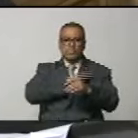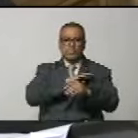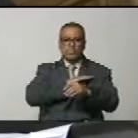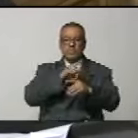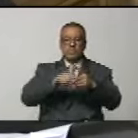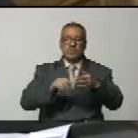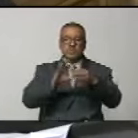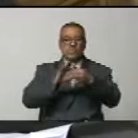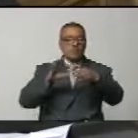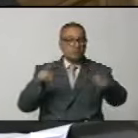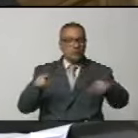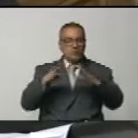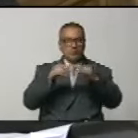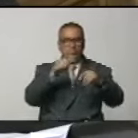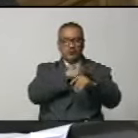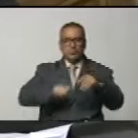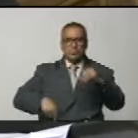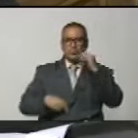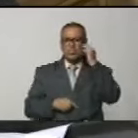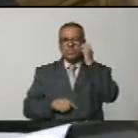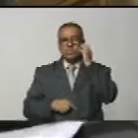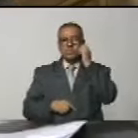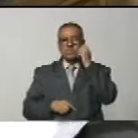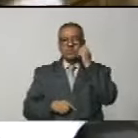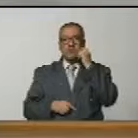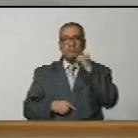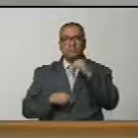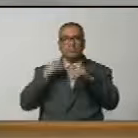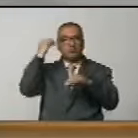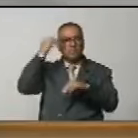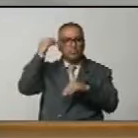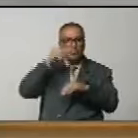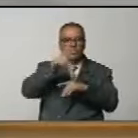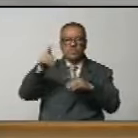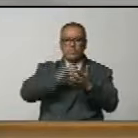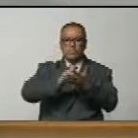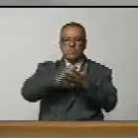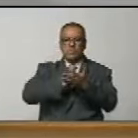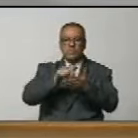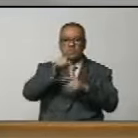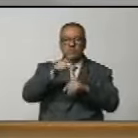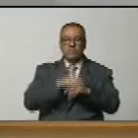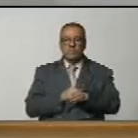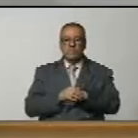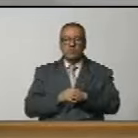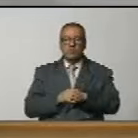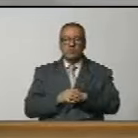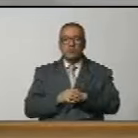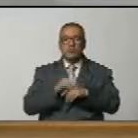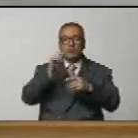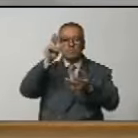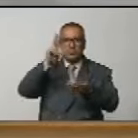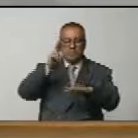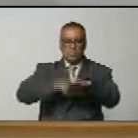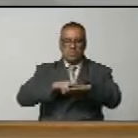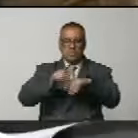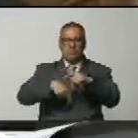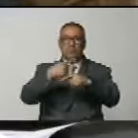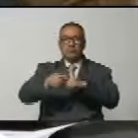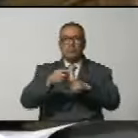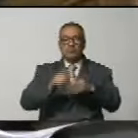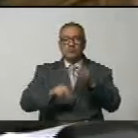propio e independiente es todo ciudadano presidente en consideración el artículo queda aprobado siguiente